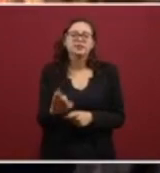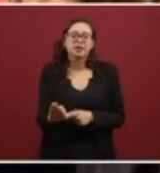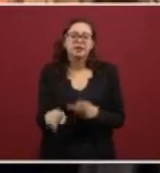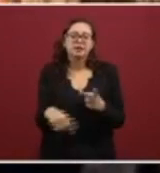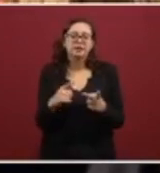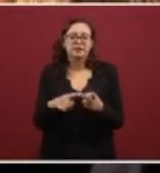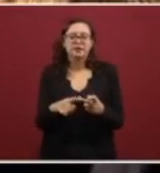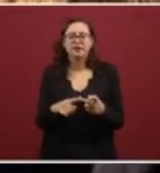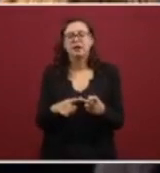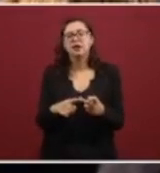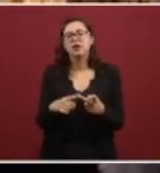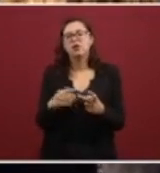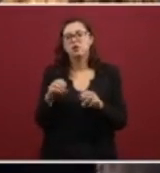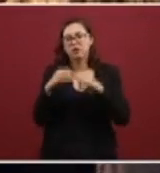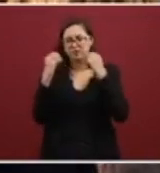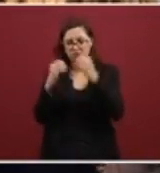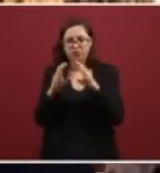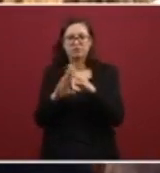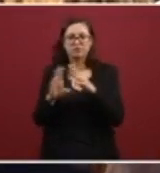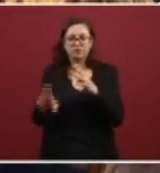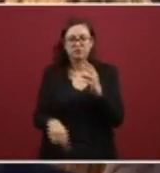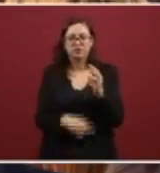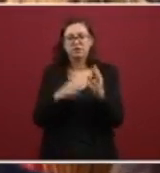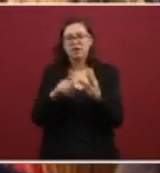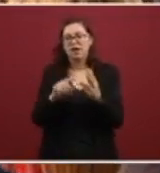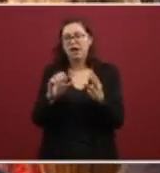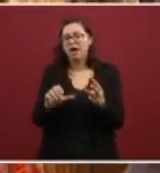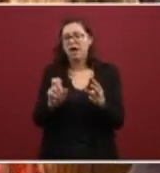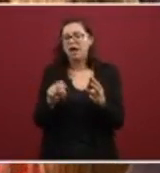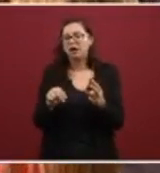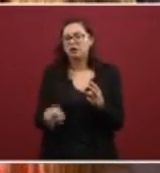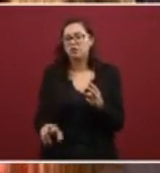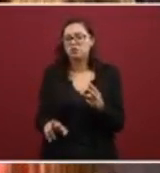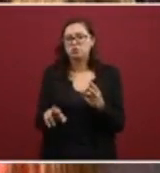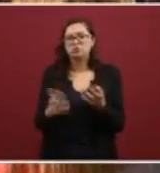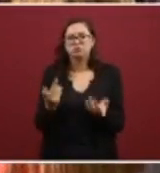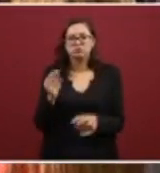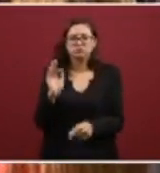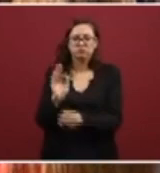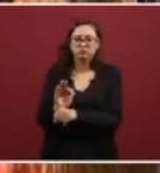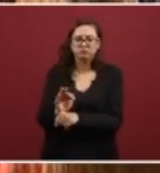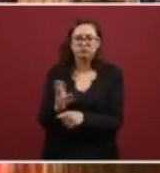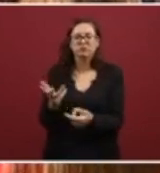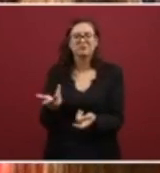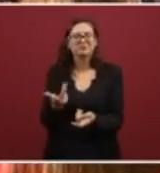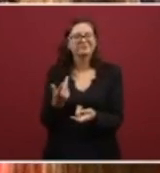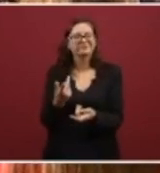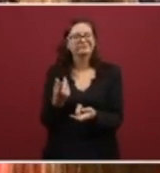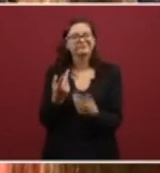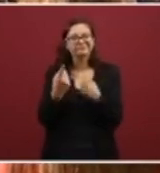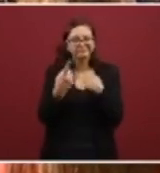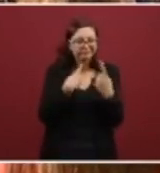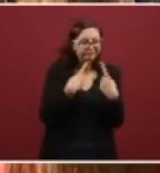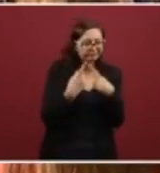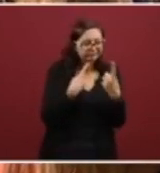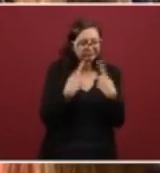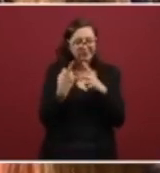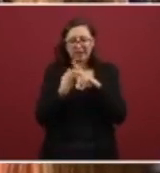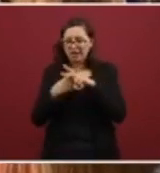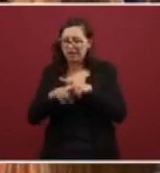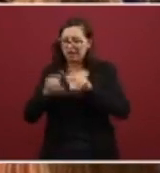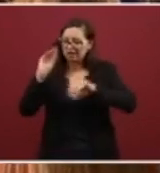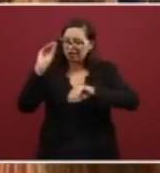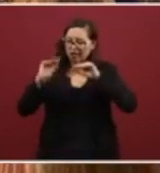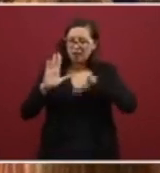Migraciones, ACNUR con refugio, y tratar de hacerlo lo mejor posible, tratar de implementar las medidas